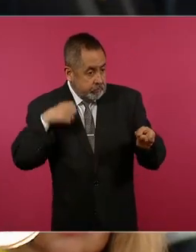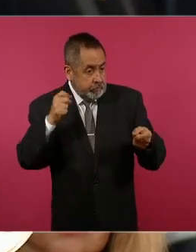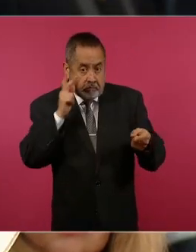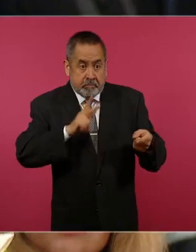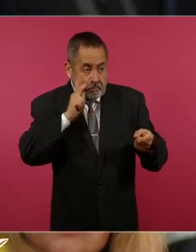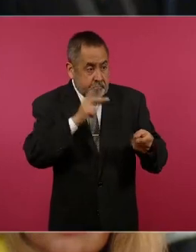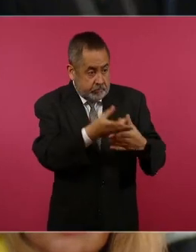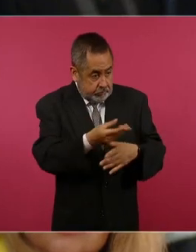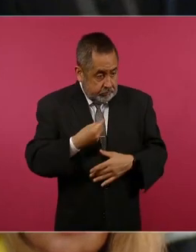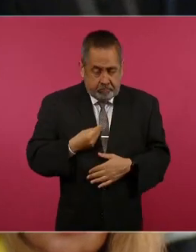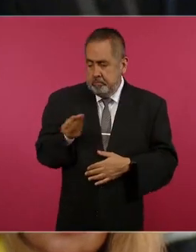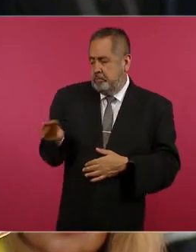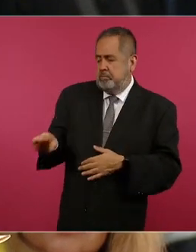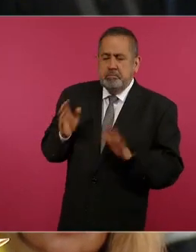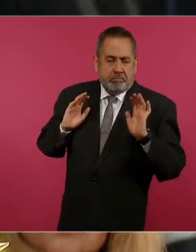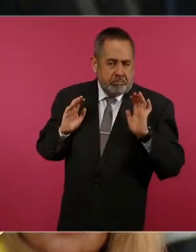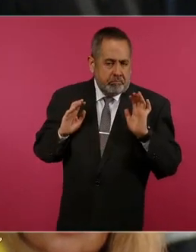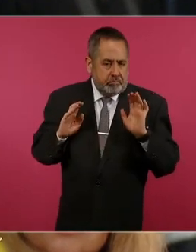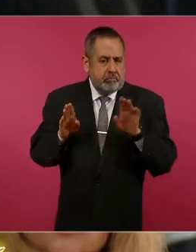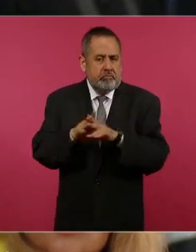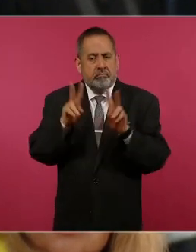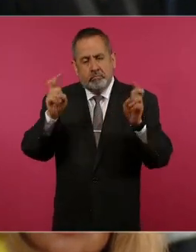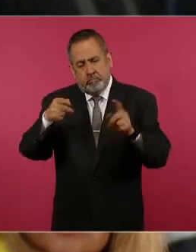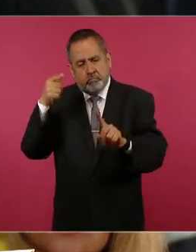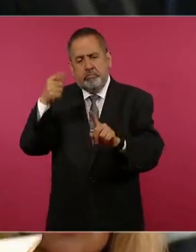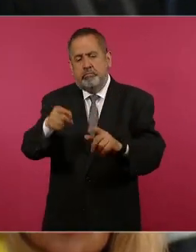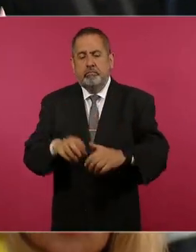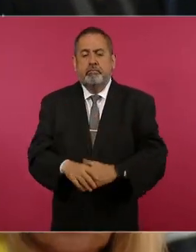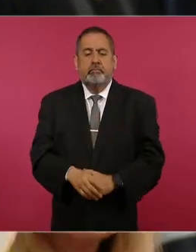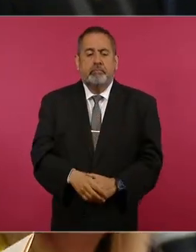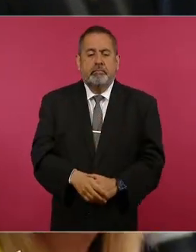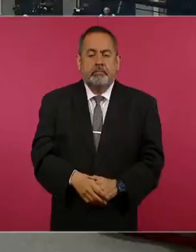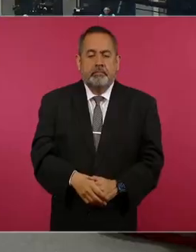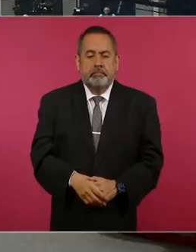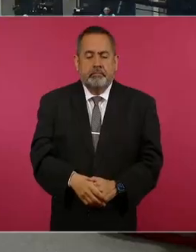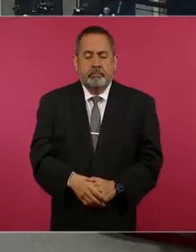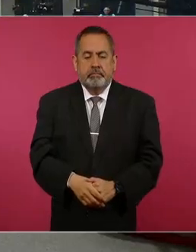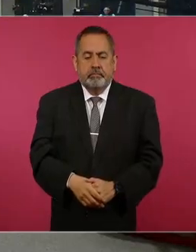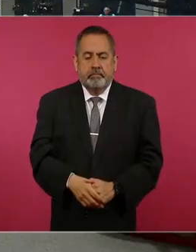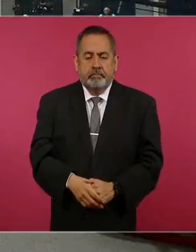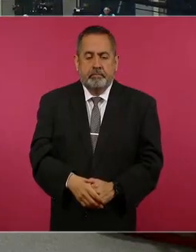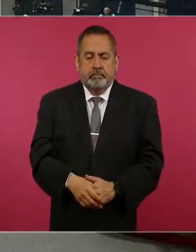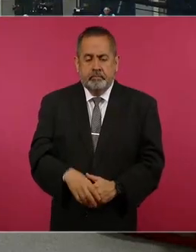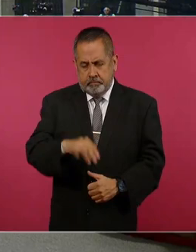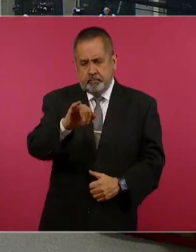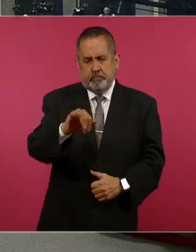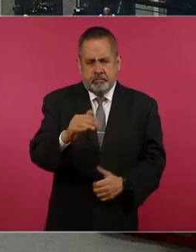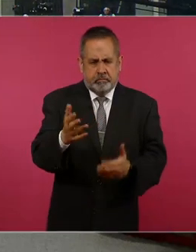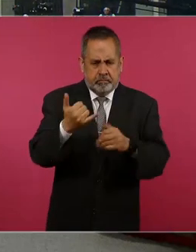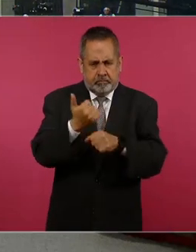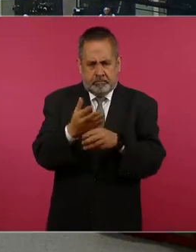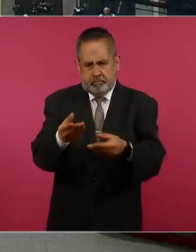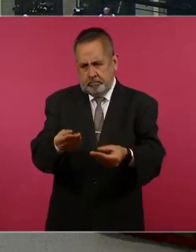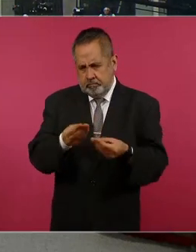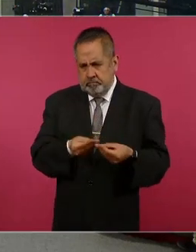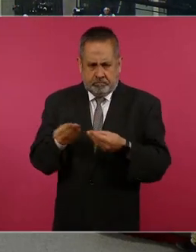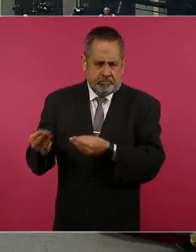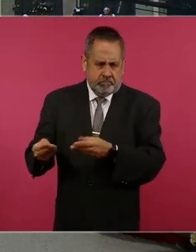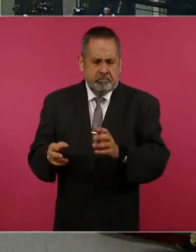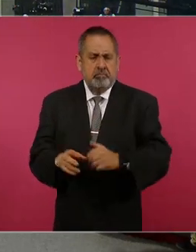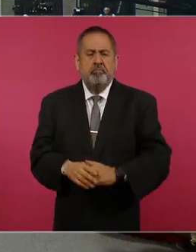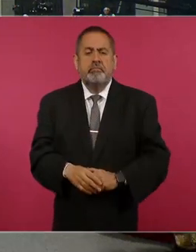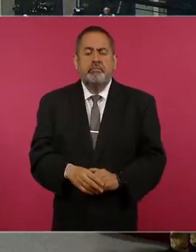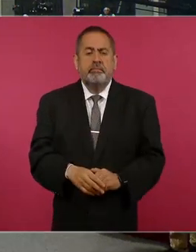preguntarle sobre este tema en concreto. Primera pregunta. Sí, nos dejas la información. Y